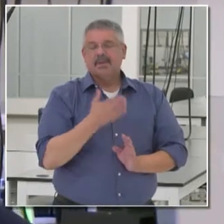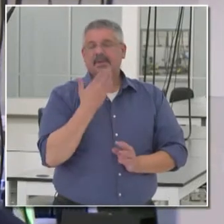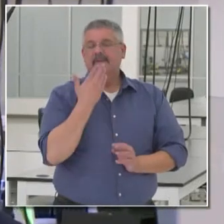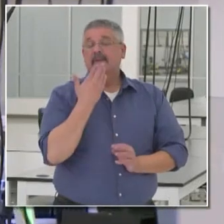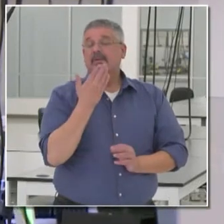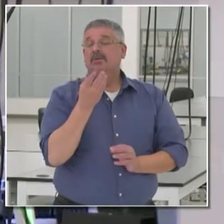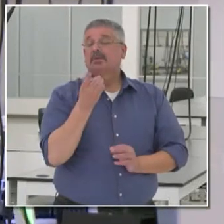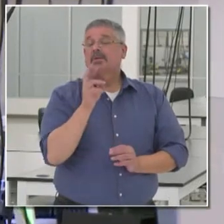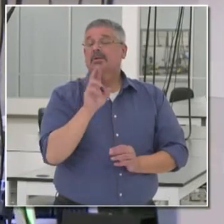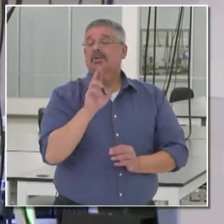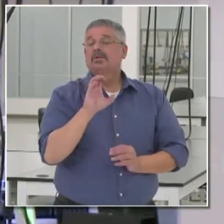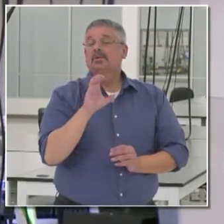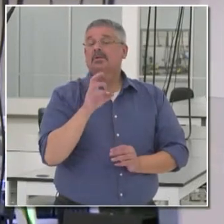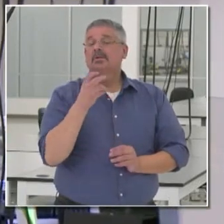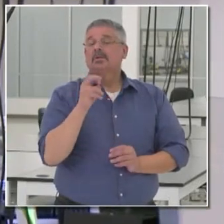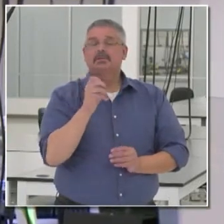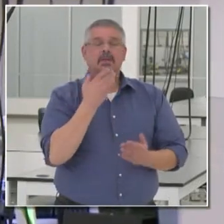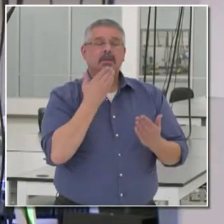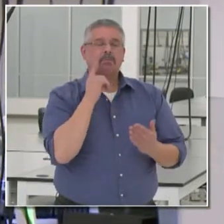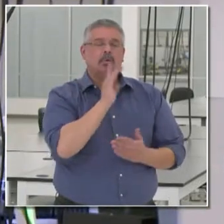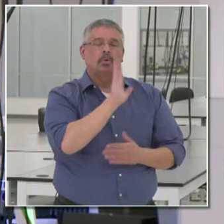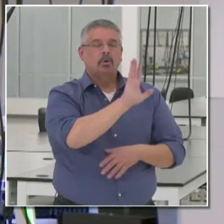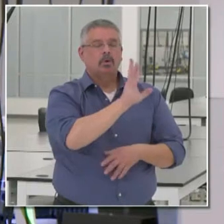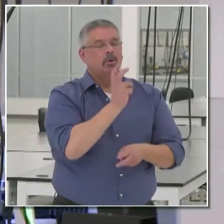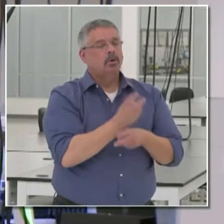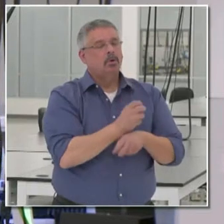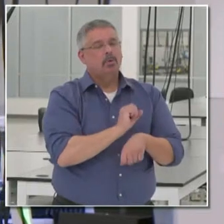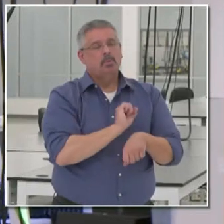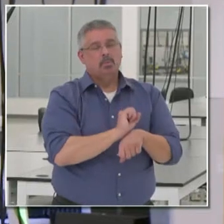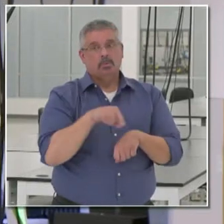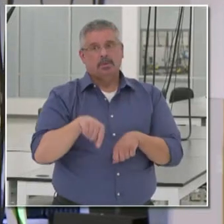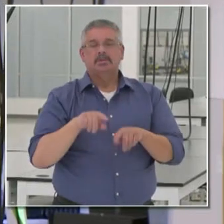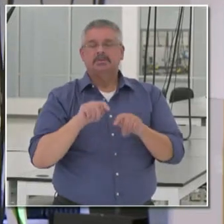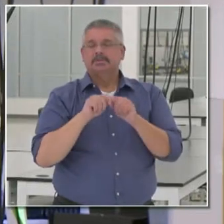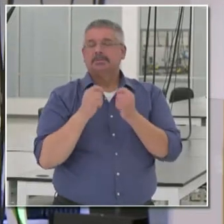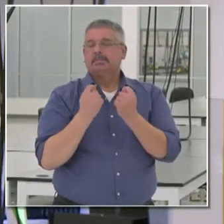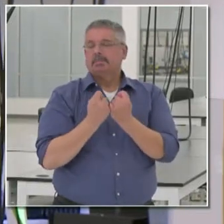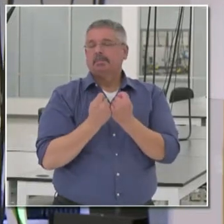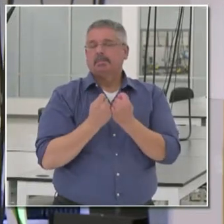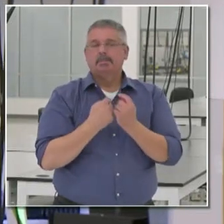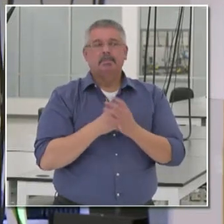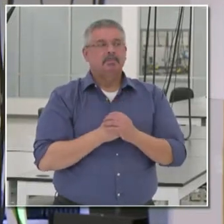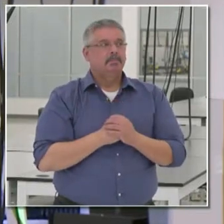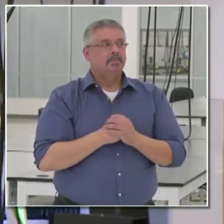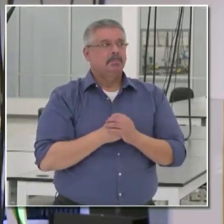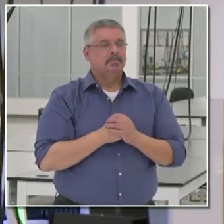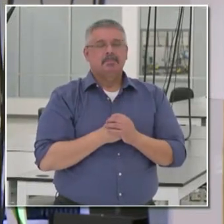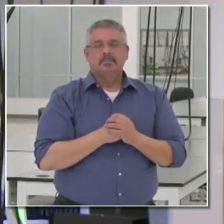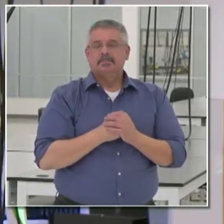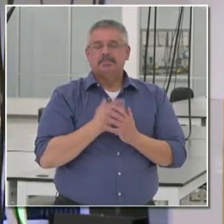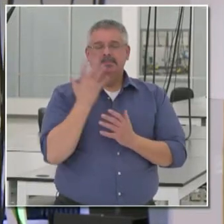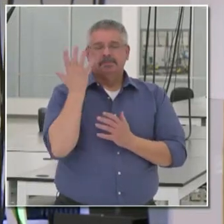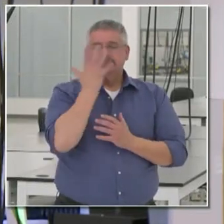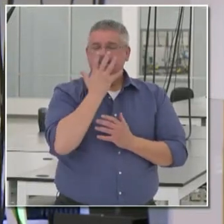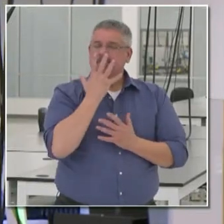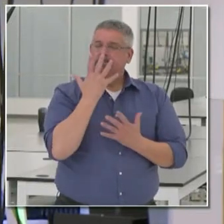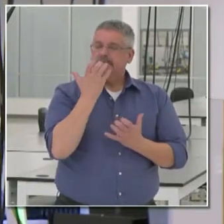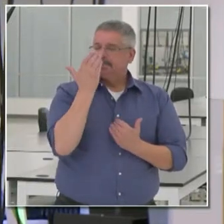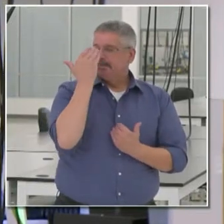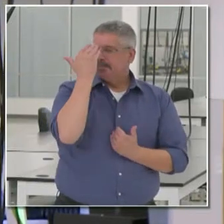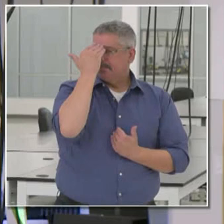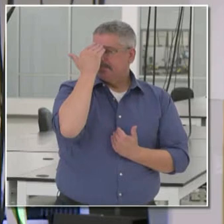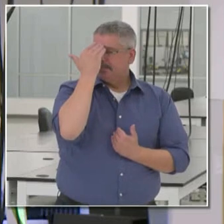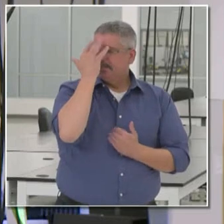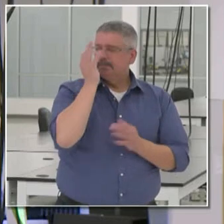gracias doctor chávez y una vez más gracias por todo su arduo trabajo a todo el equipo del trabajo no puedo hablar